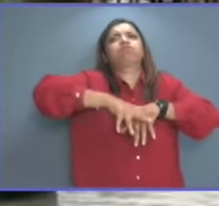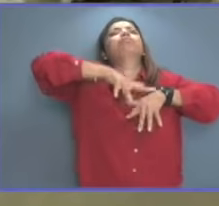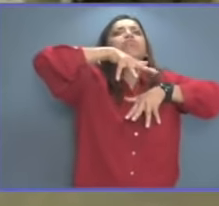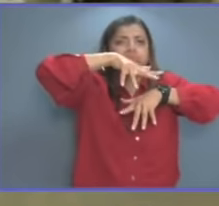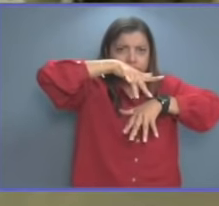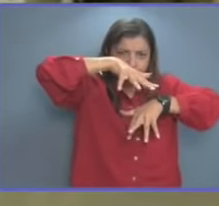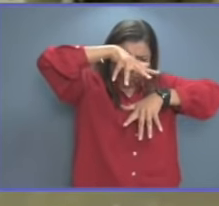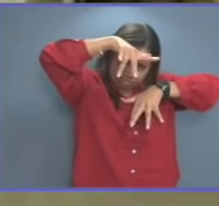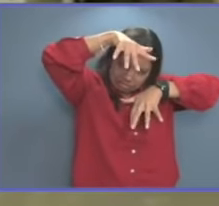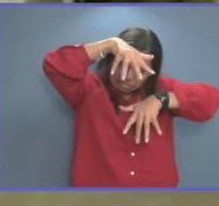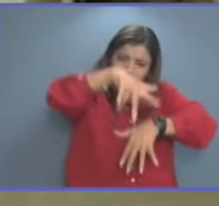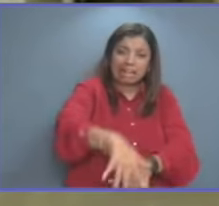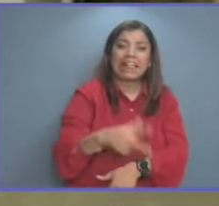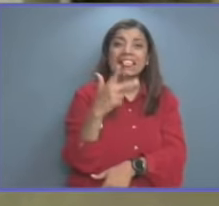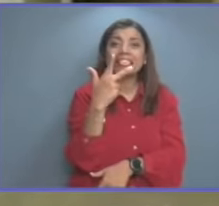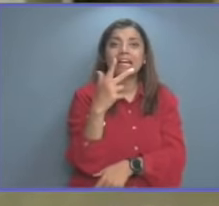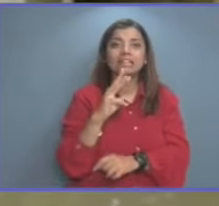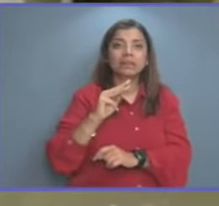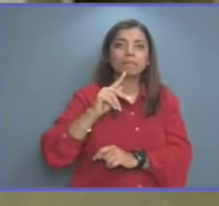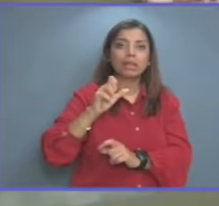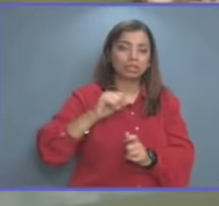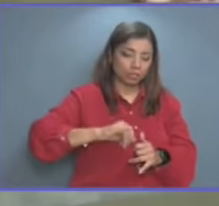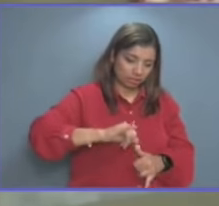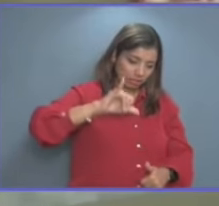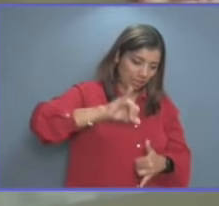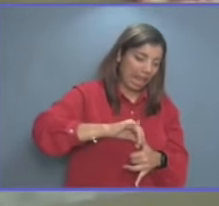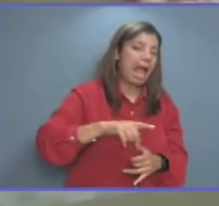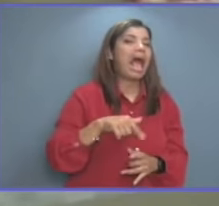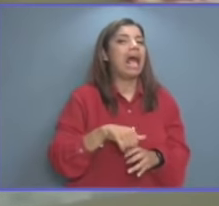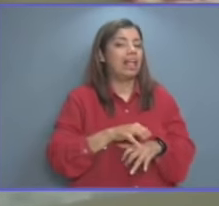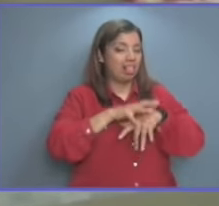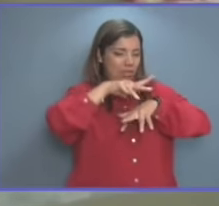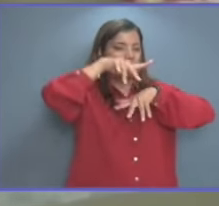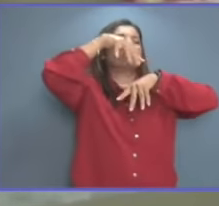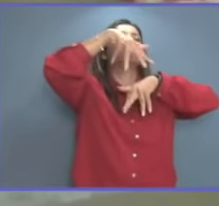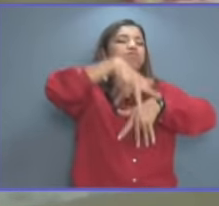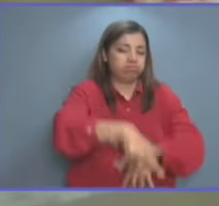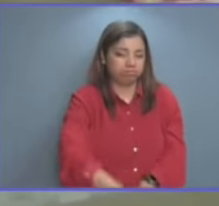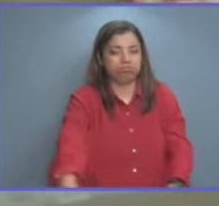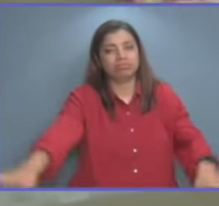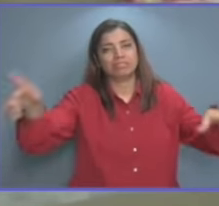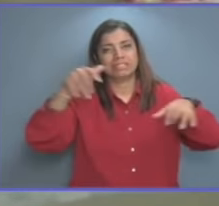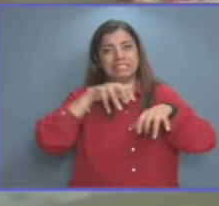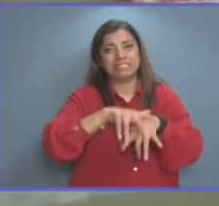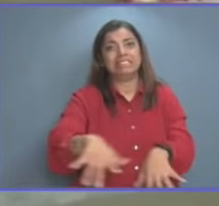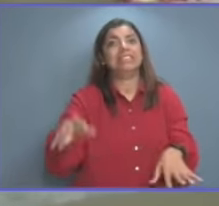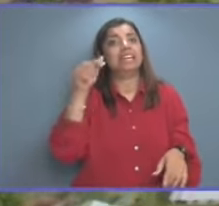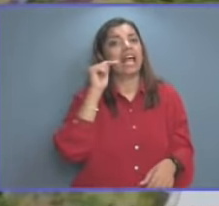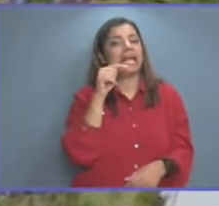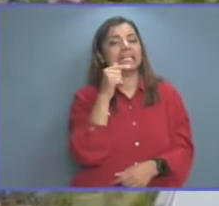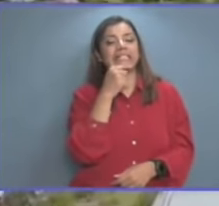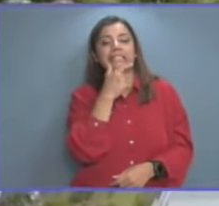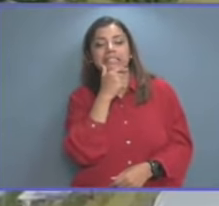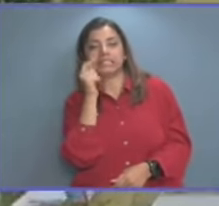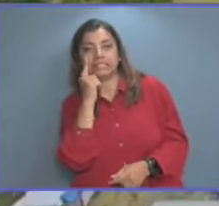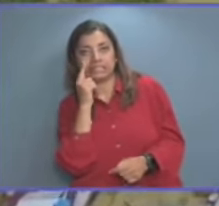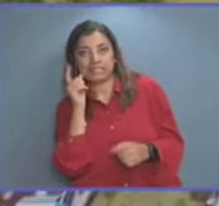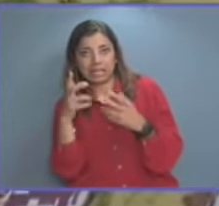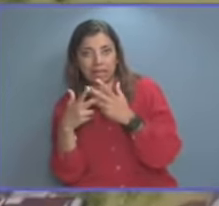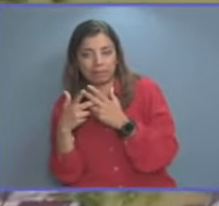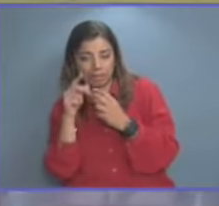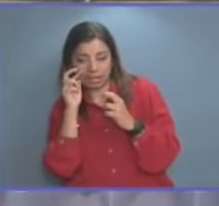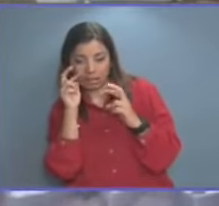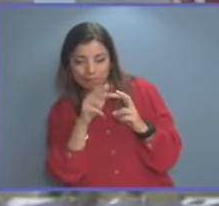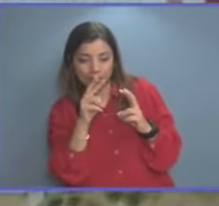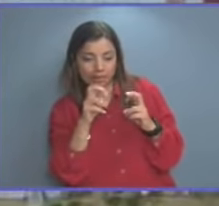metros en zonas residenciales para la organización ambientalista walt y el fenómeno está estrechamente ligado a la deforestación de zonas